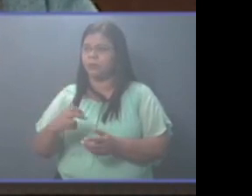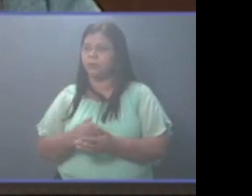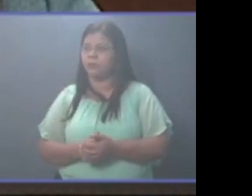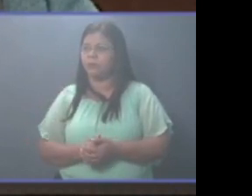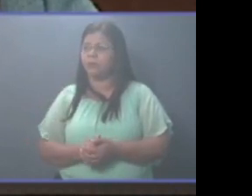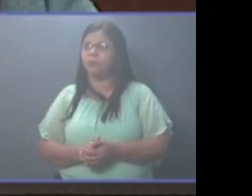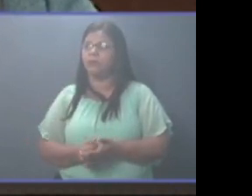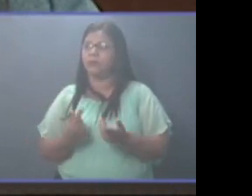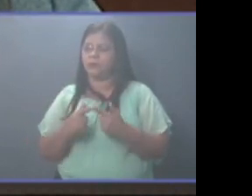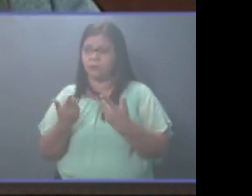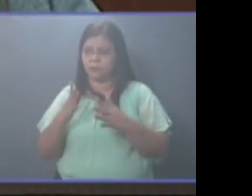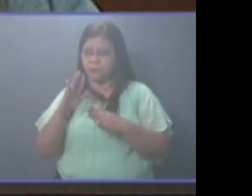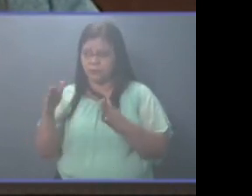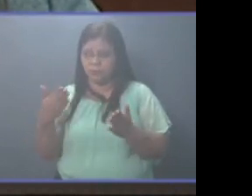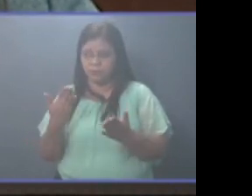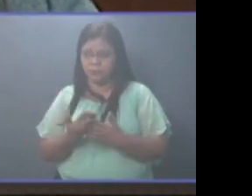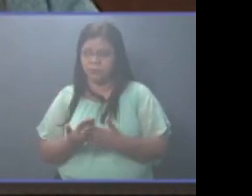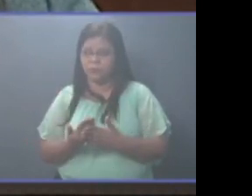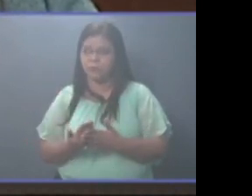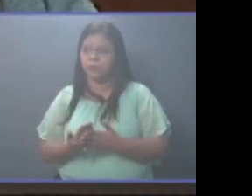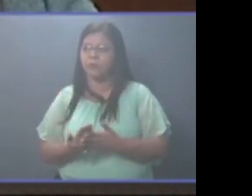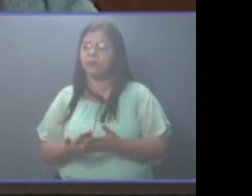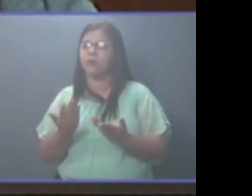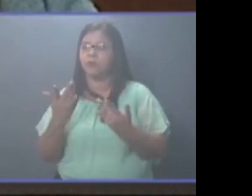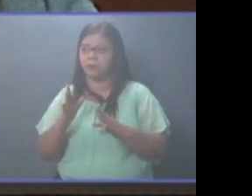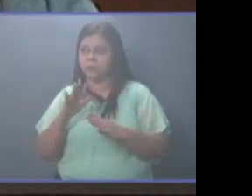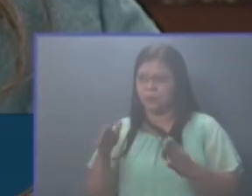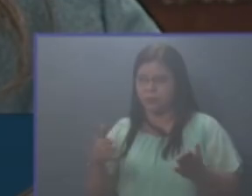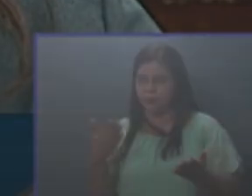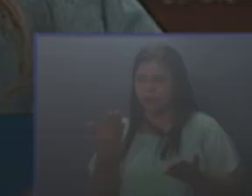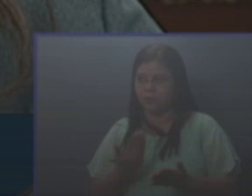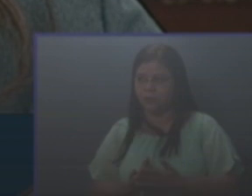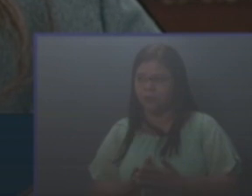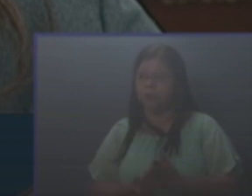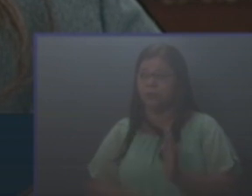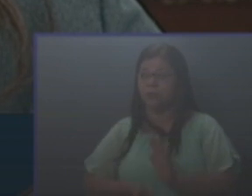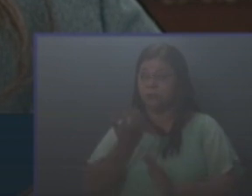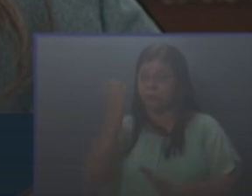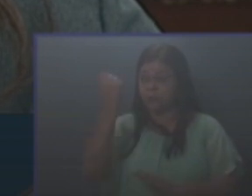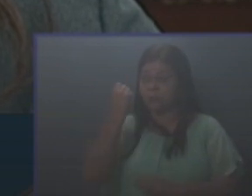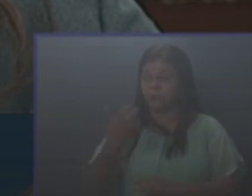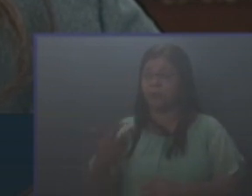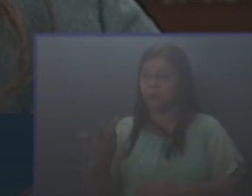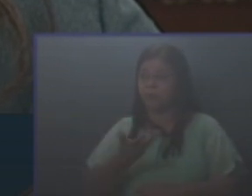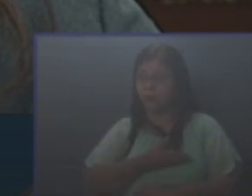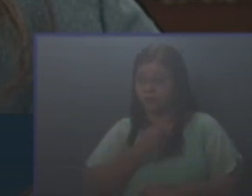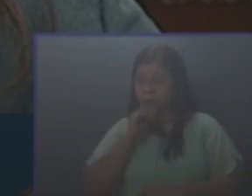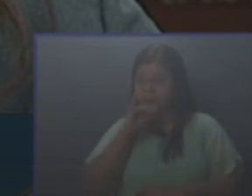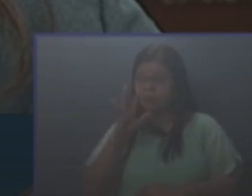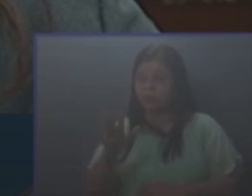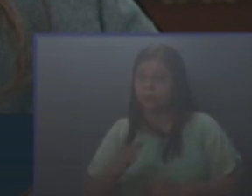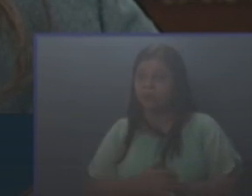siendo los salvadoreños y salvadoreñas, votantes, los que dieron realmente